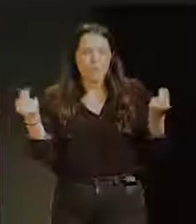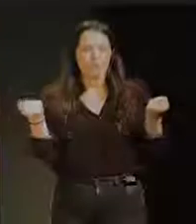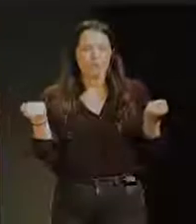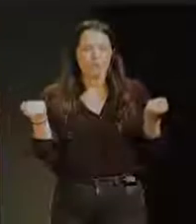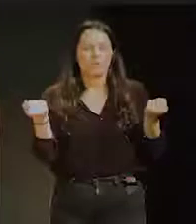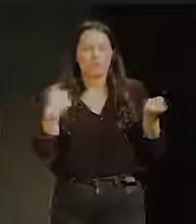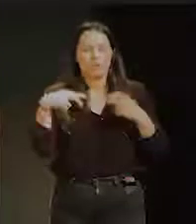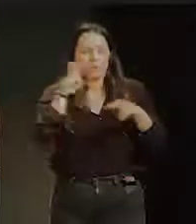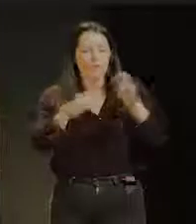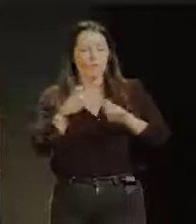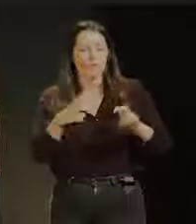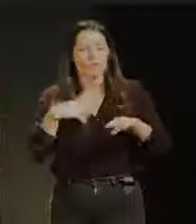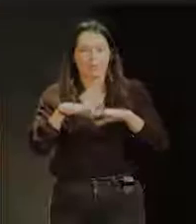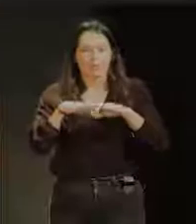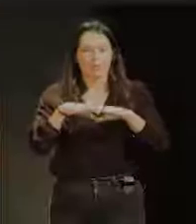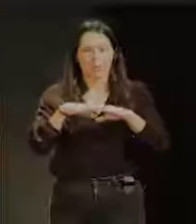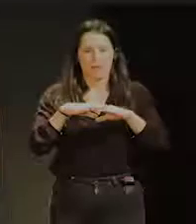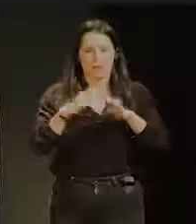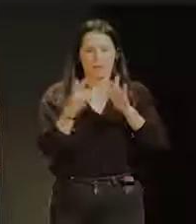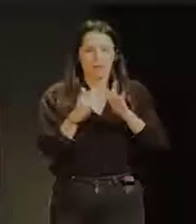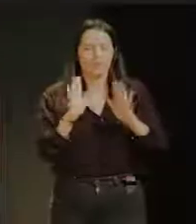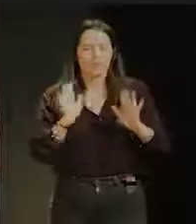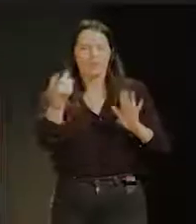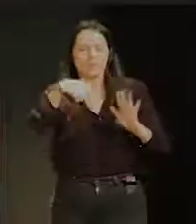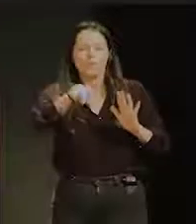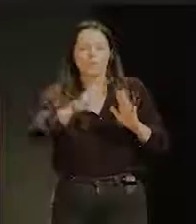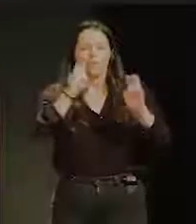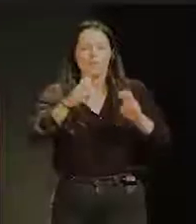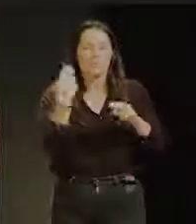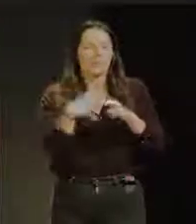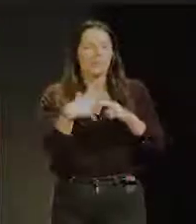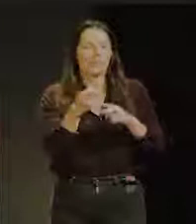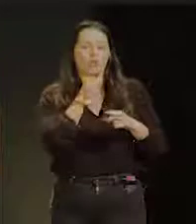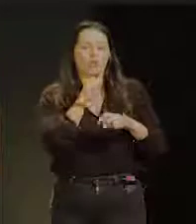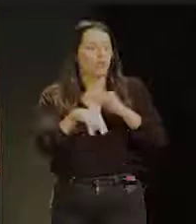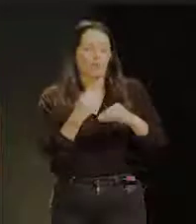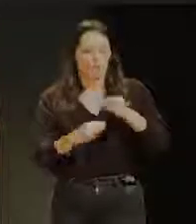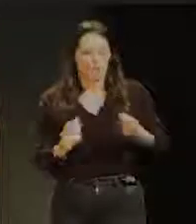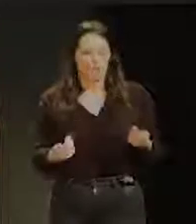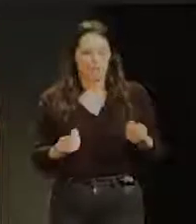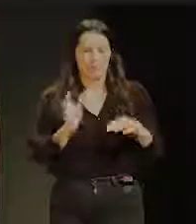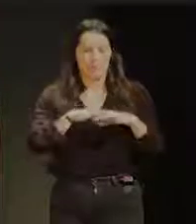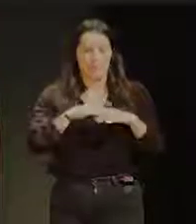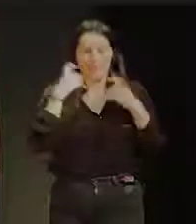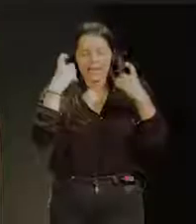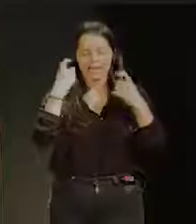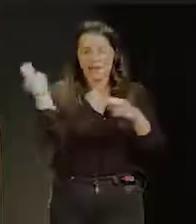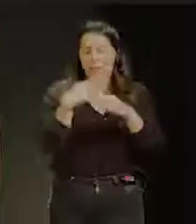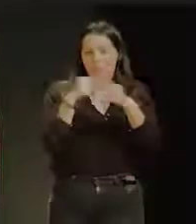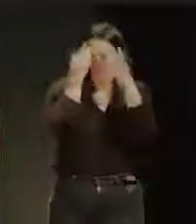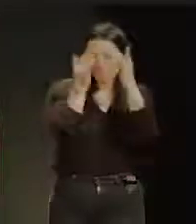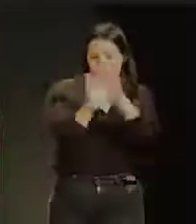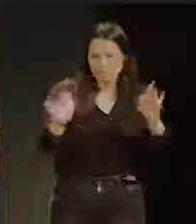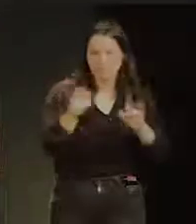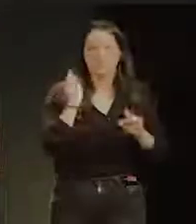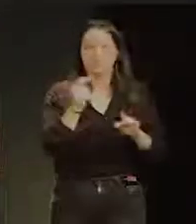incidencia política, ¿cómo lo realizáis para que tengan más conciencia a nivel político, no solo directamente